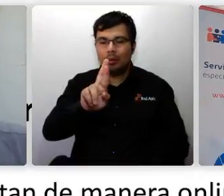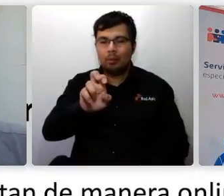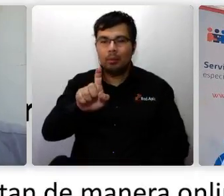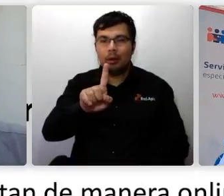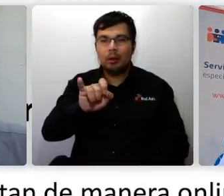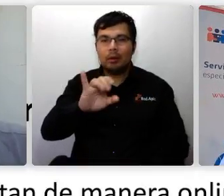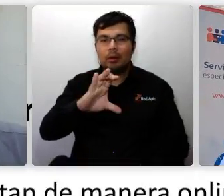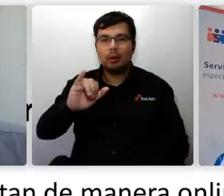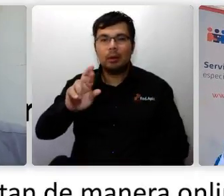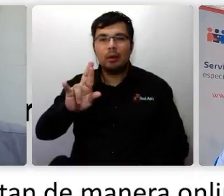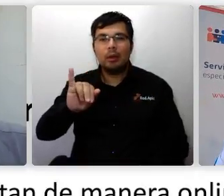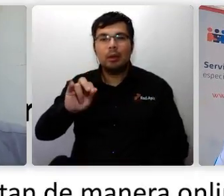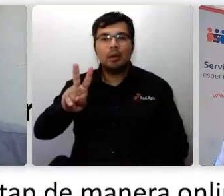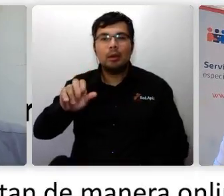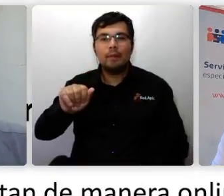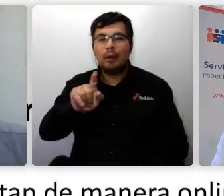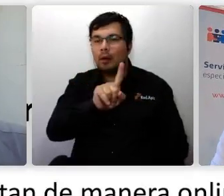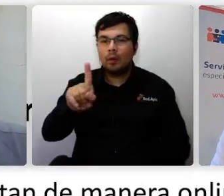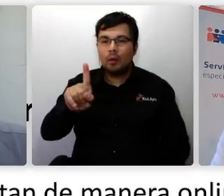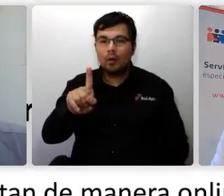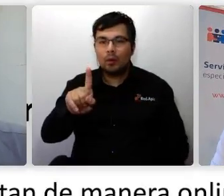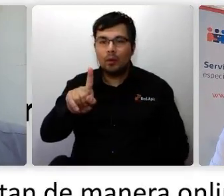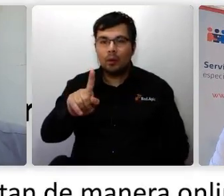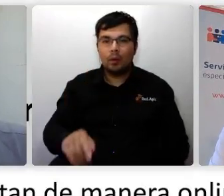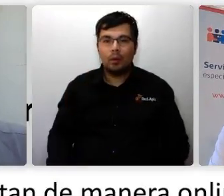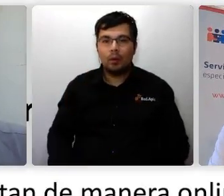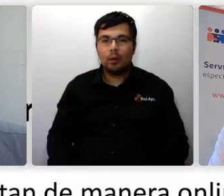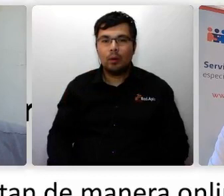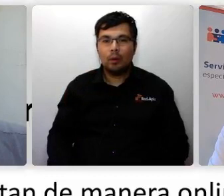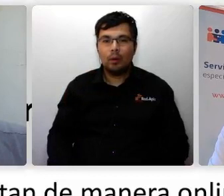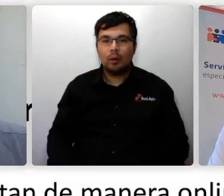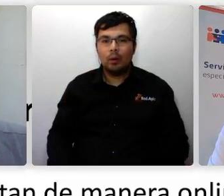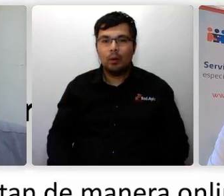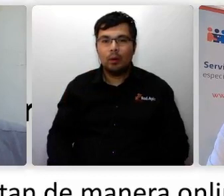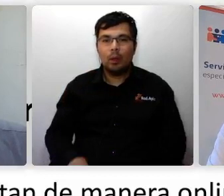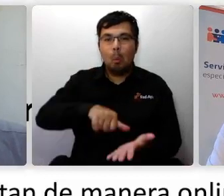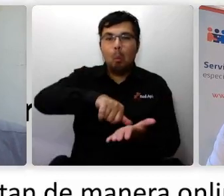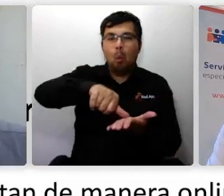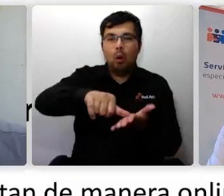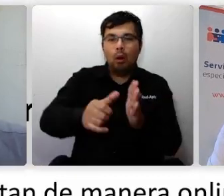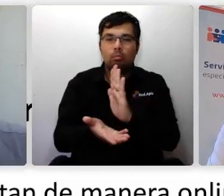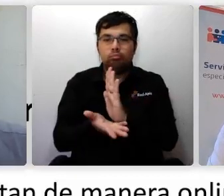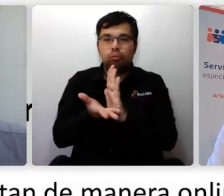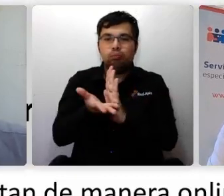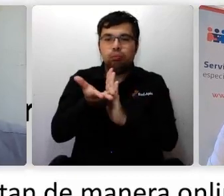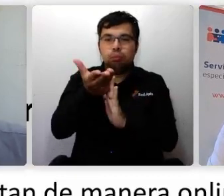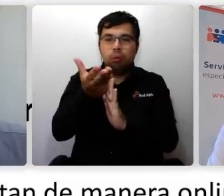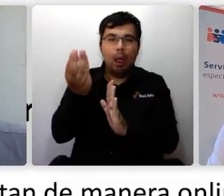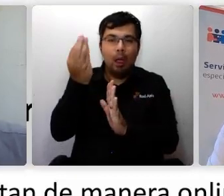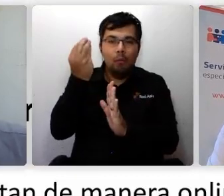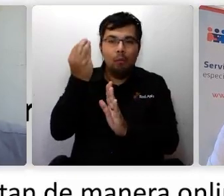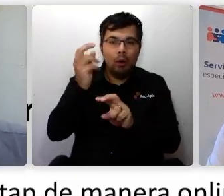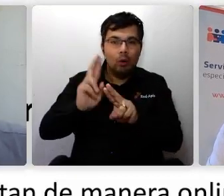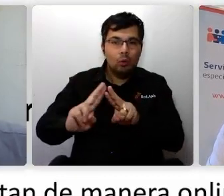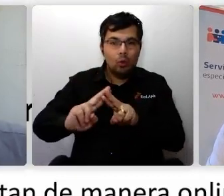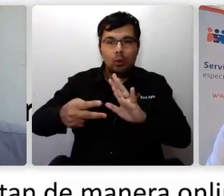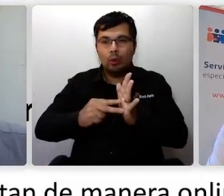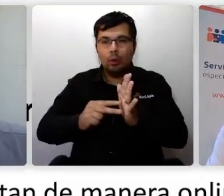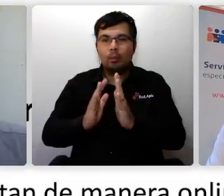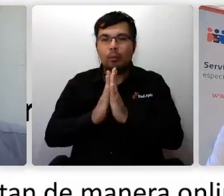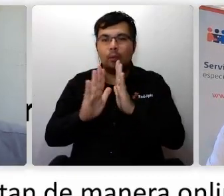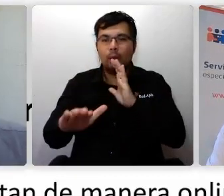se van acumulando, se van aumentando. Entonces, bueno, solucionar el problema. Entonces, que nos mande el caso en detalle y ahí le decimos cuál es la